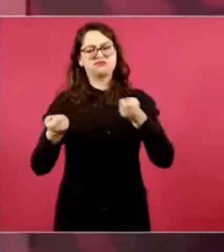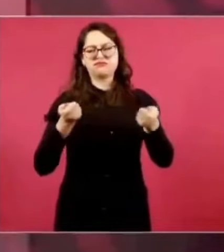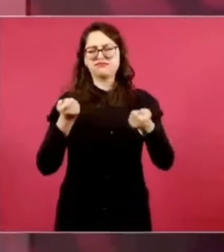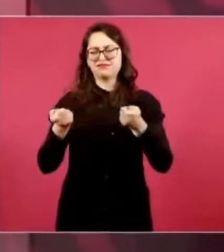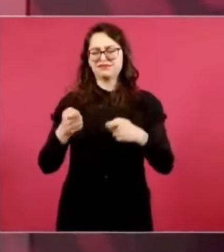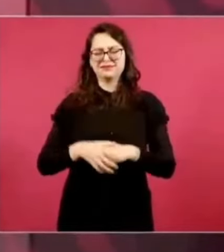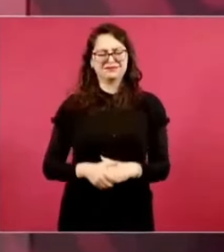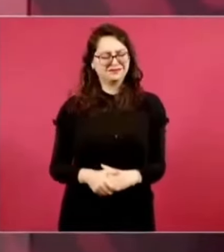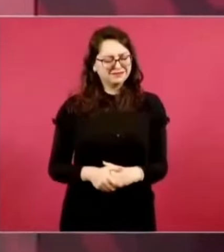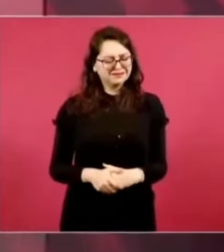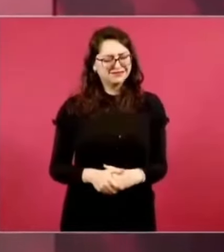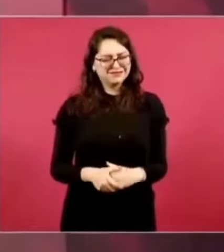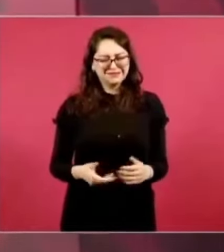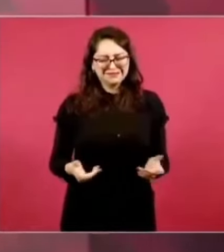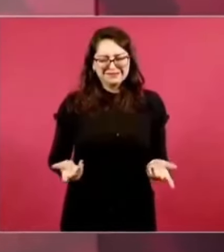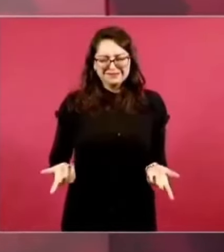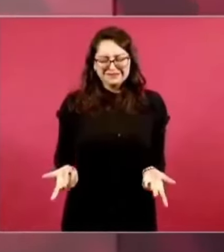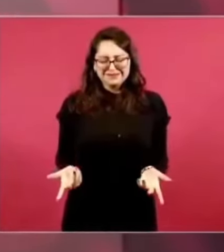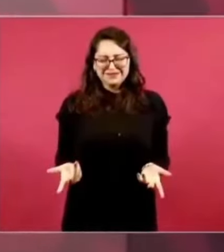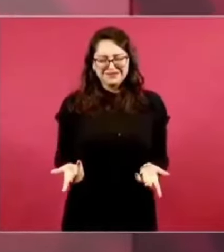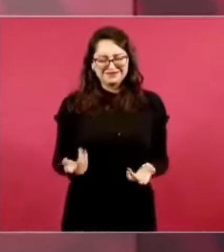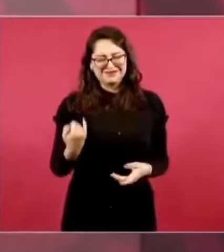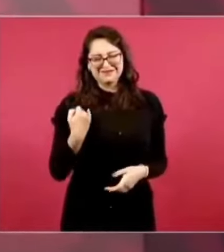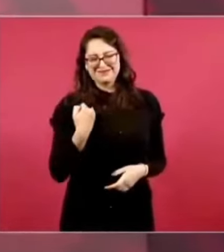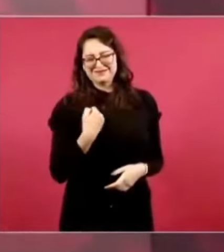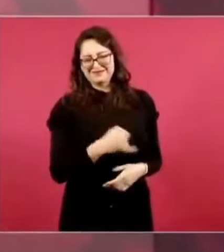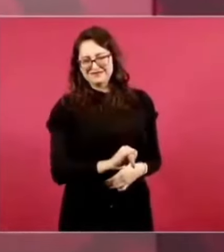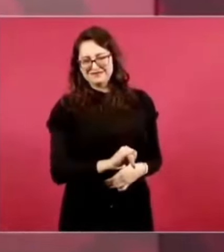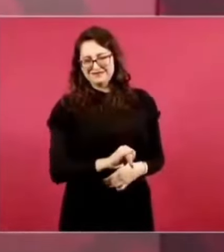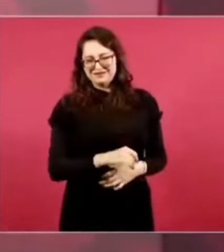No me vengas con esos